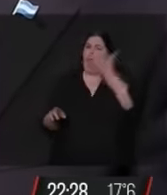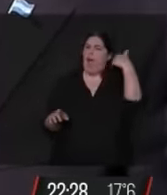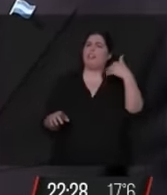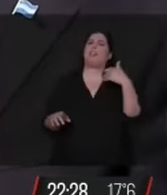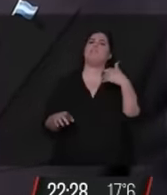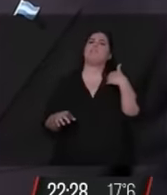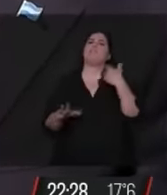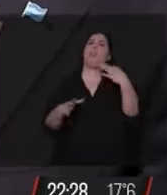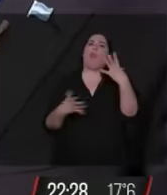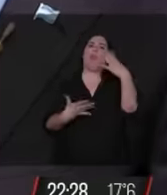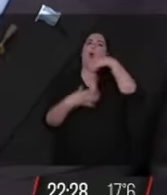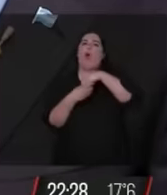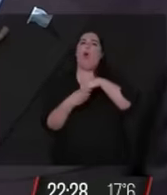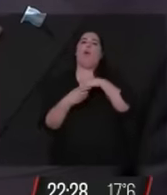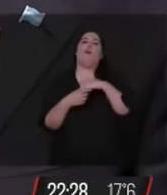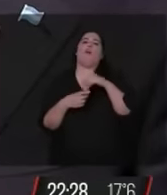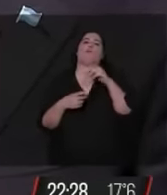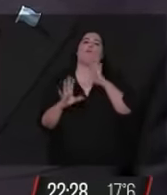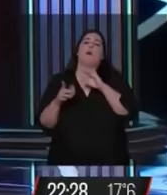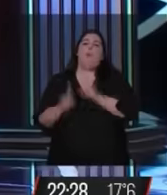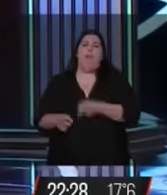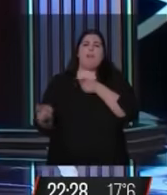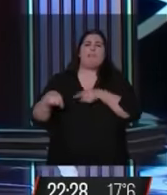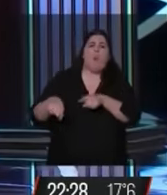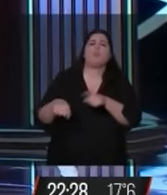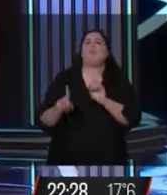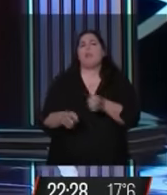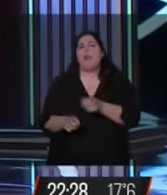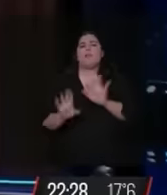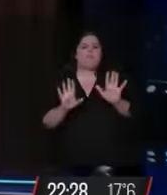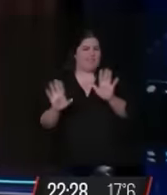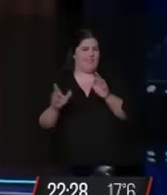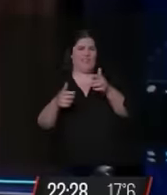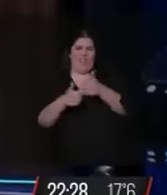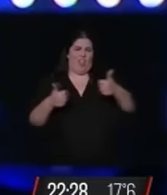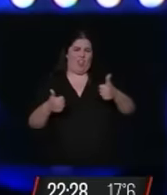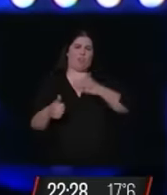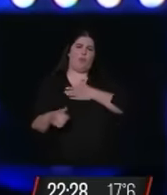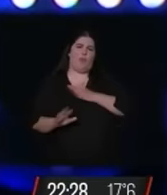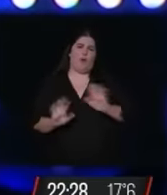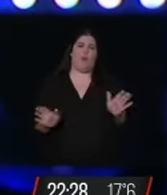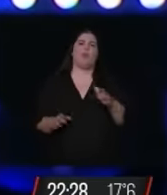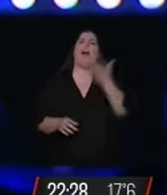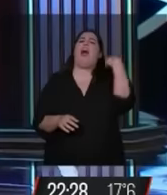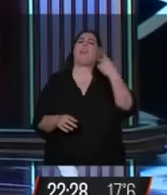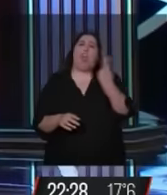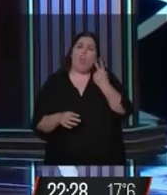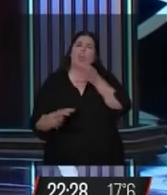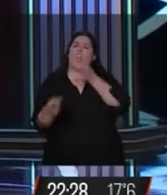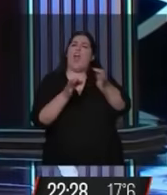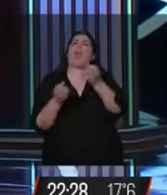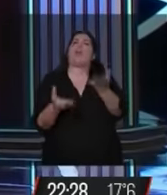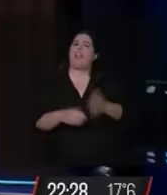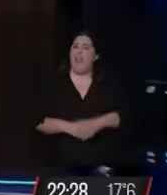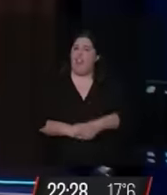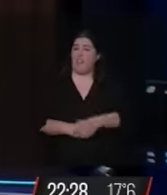yo me tuve que meter en el ¿cómo sistema, era tu diálogo digo, dada conmigo, la persecución por la favor, gente de tu espacio. Por favor. ¿Cómo era tu diálogo conmigo? Contale a la gente.